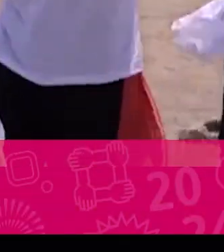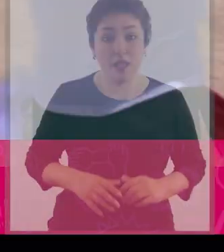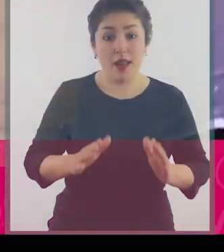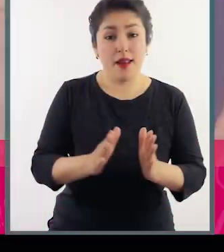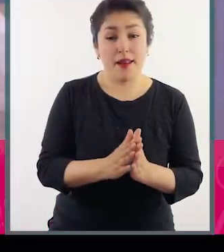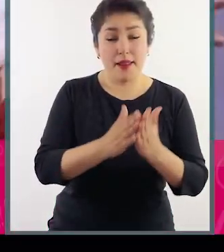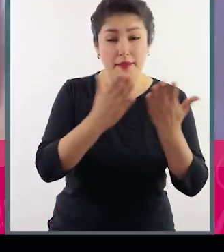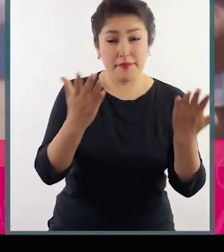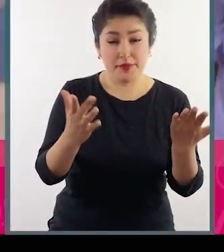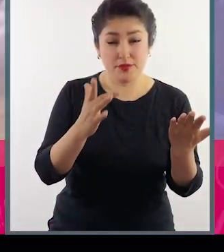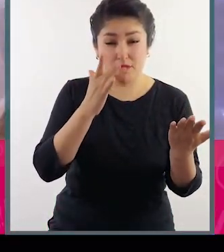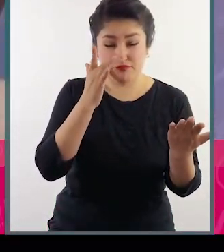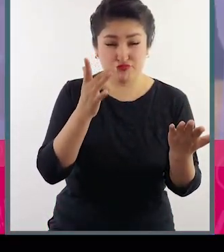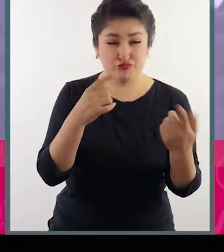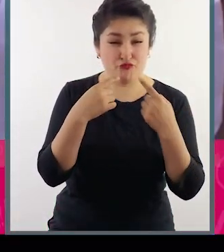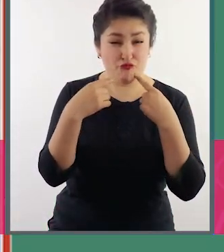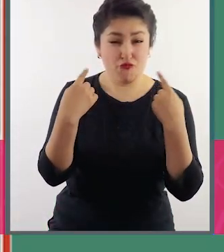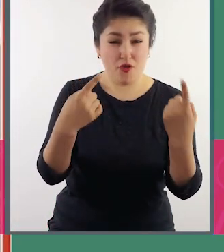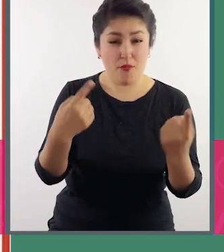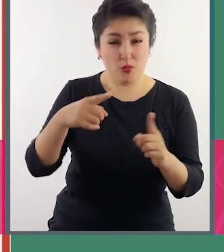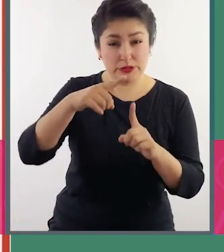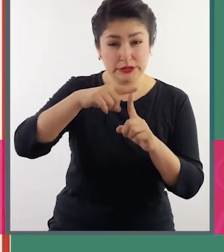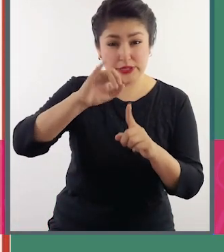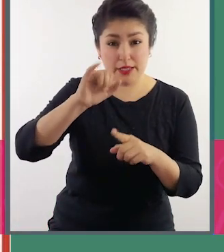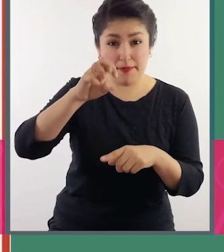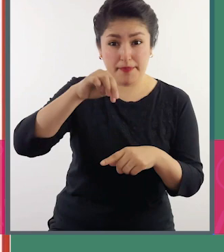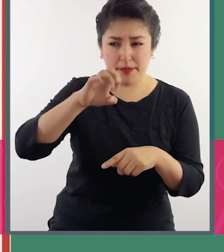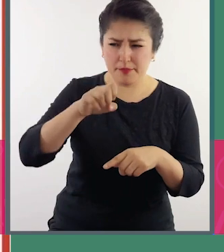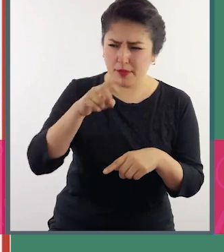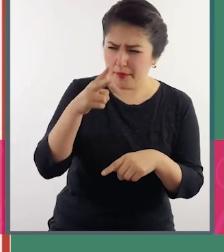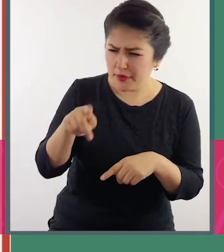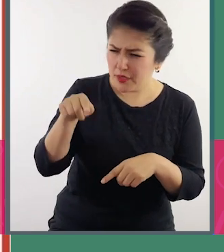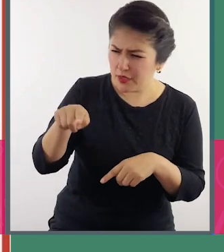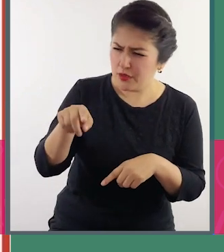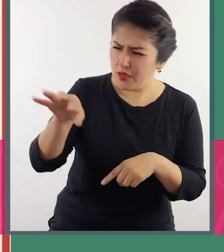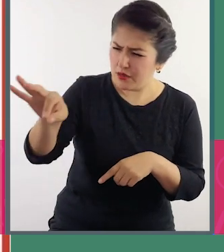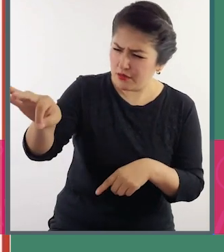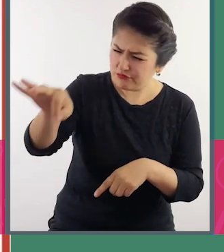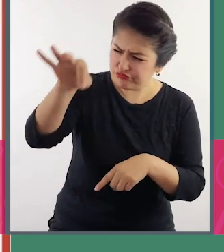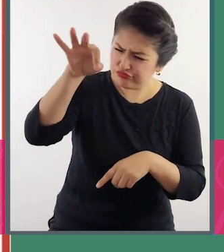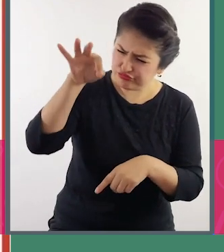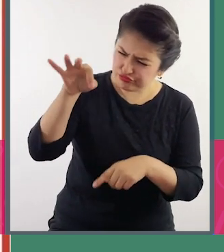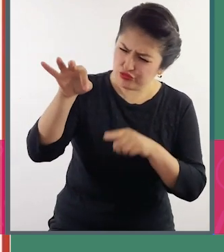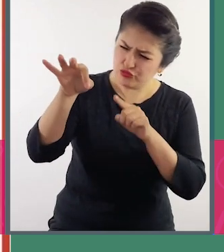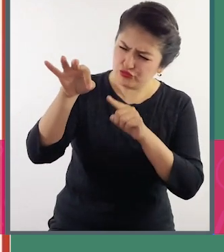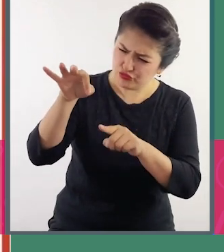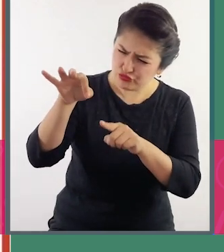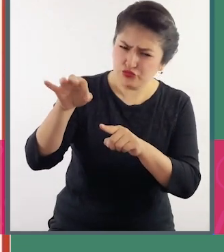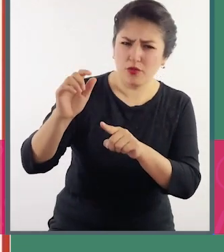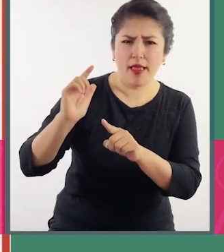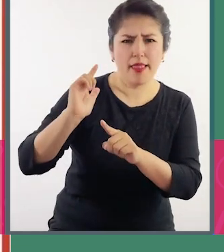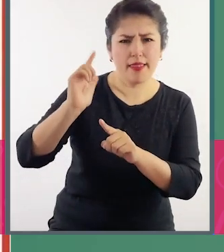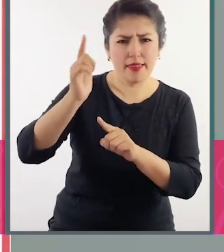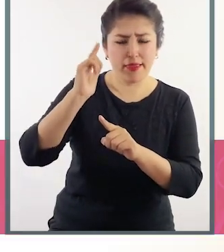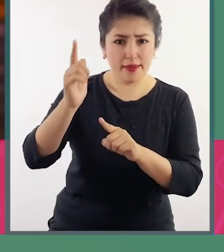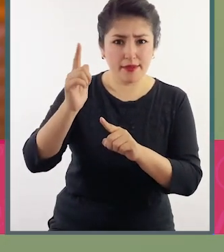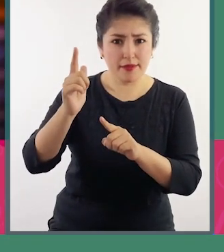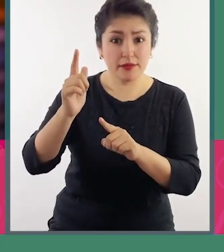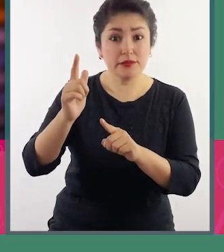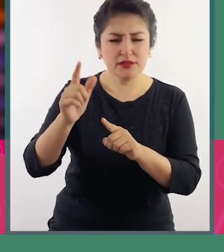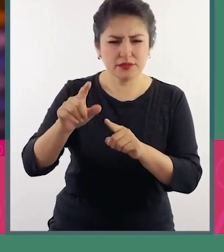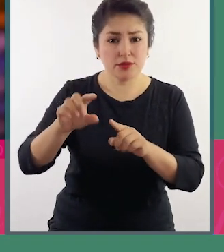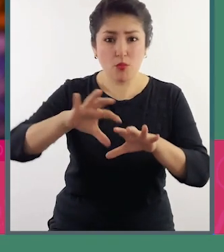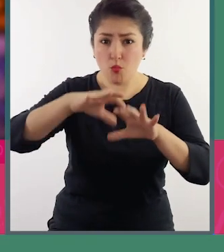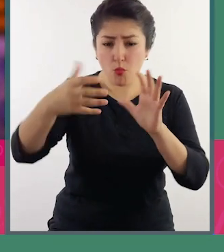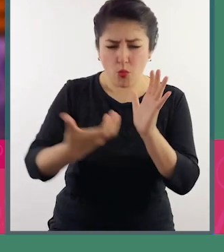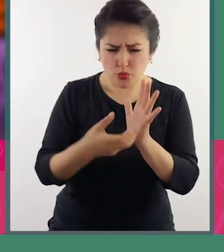Esto llamó la atención de la prestigiosa revista Time, quien eligió a Tamayo como uno de los Next Generation Leaders, un